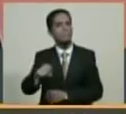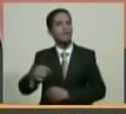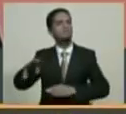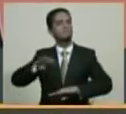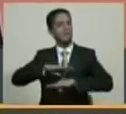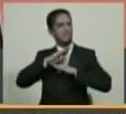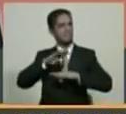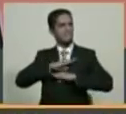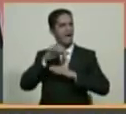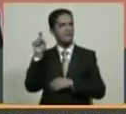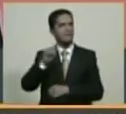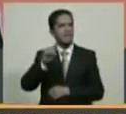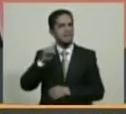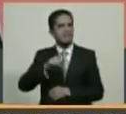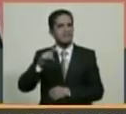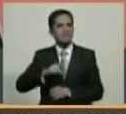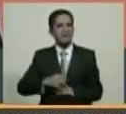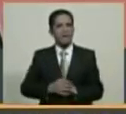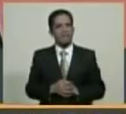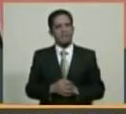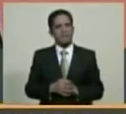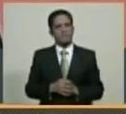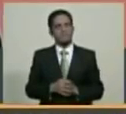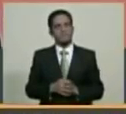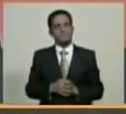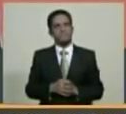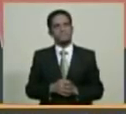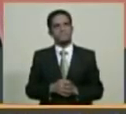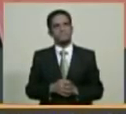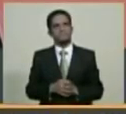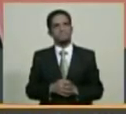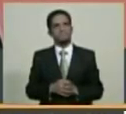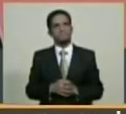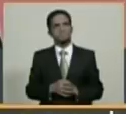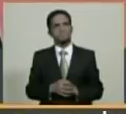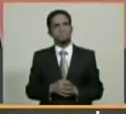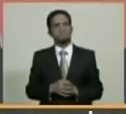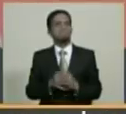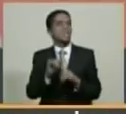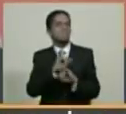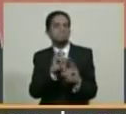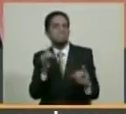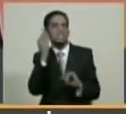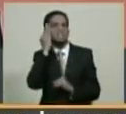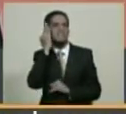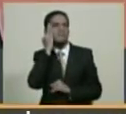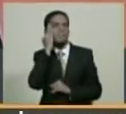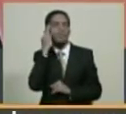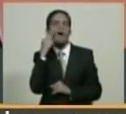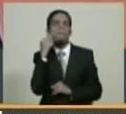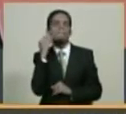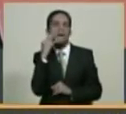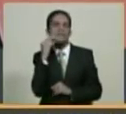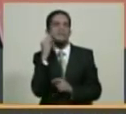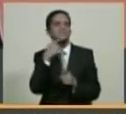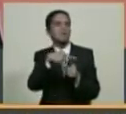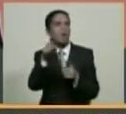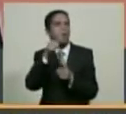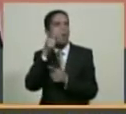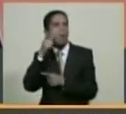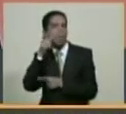sus necesidades básicas. ¿No? Hemos conocido la experiencia de muchos industriales, cadenas